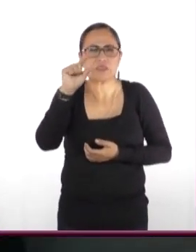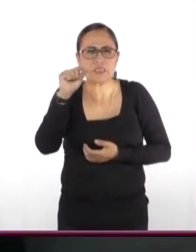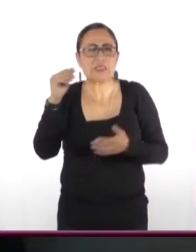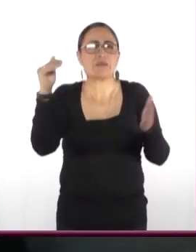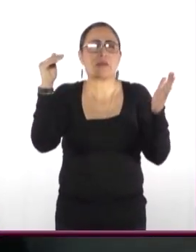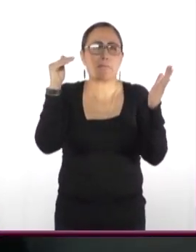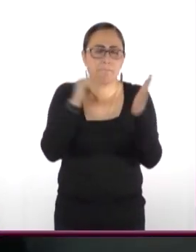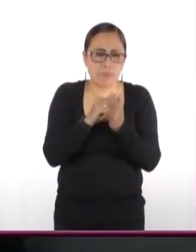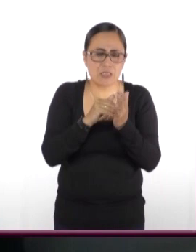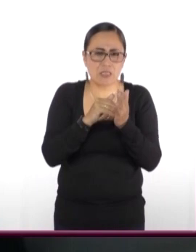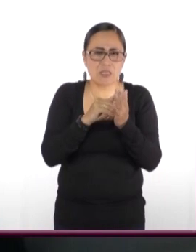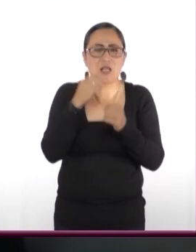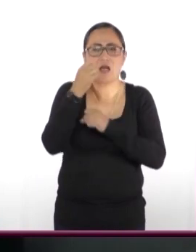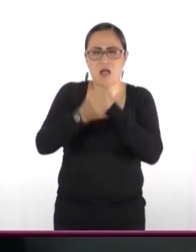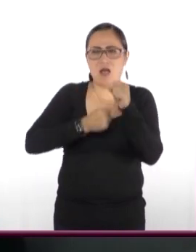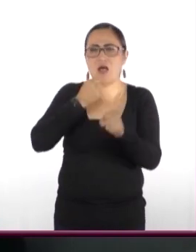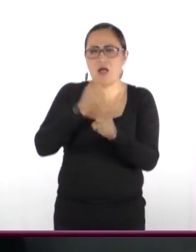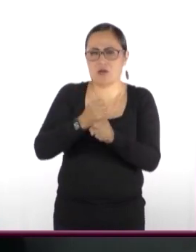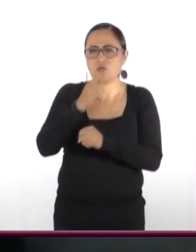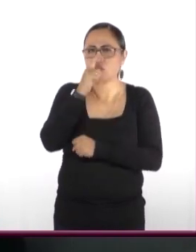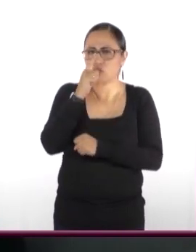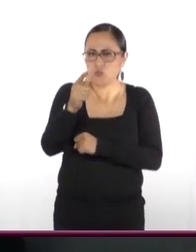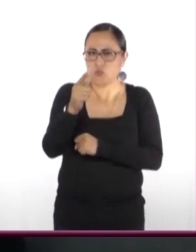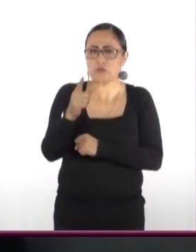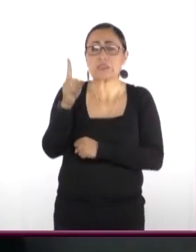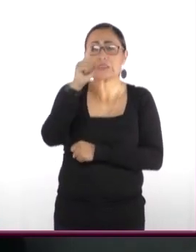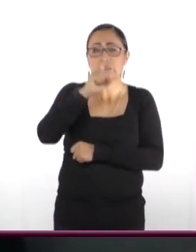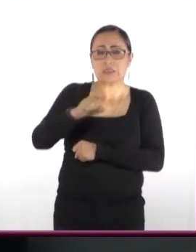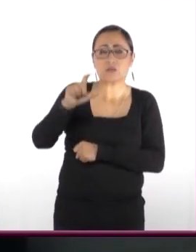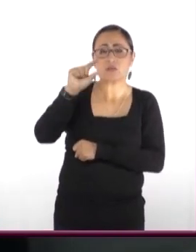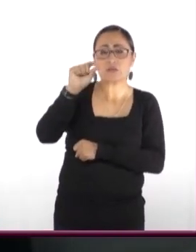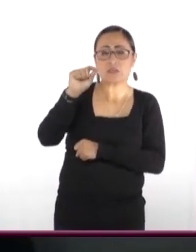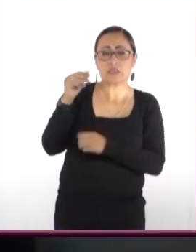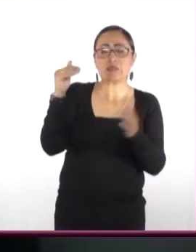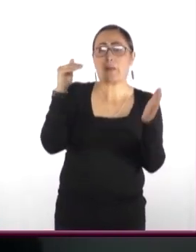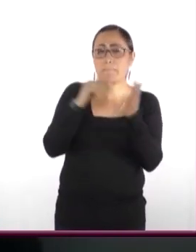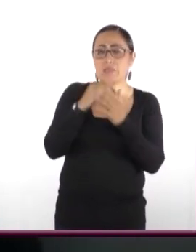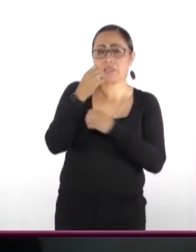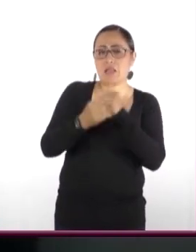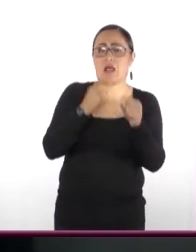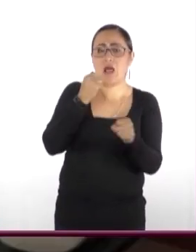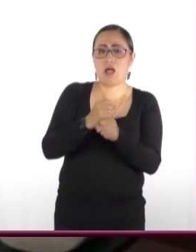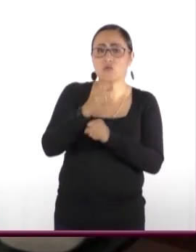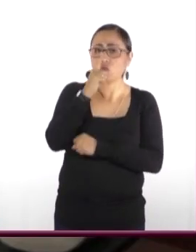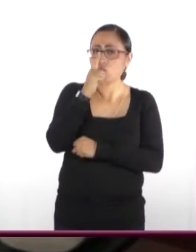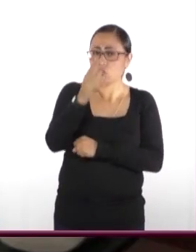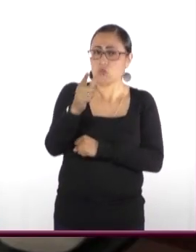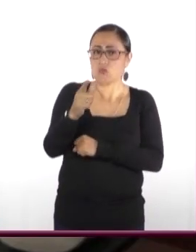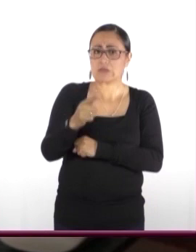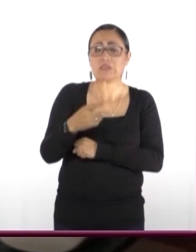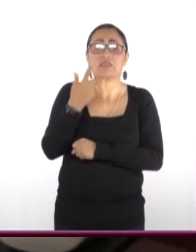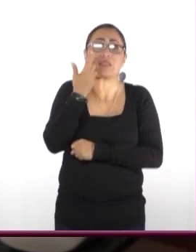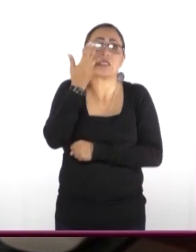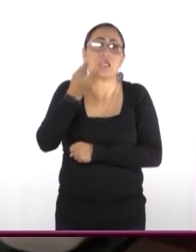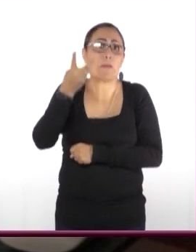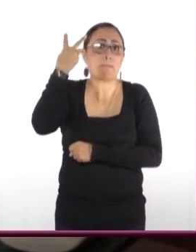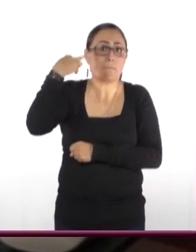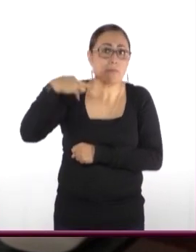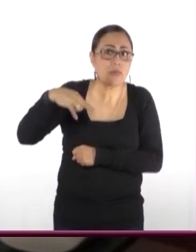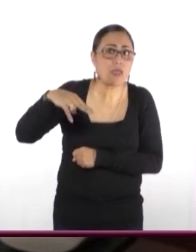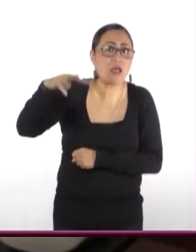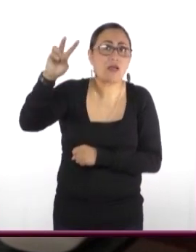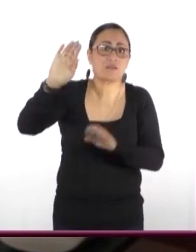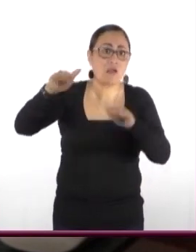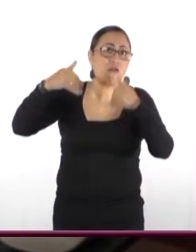170 mil años luz. 170 mil años luz, ¿eh? Y quieren que hagamos viajes espaciales,